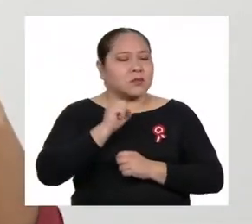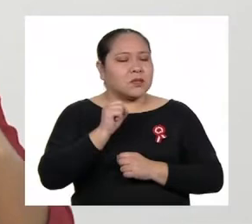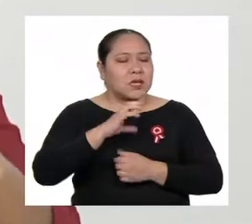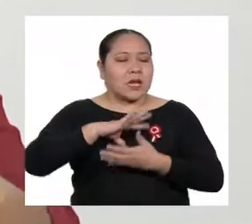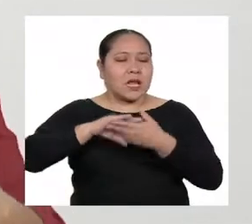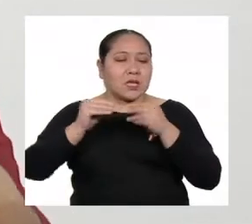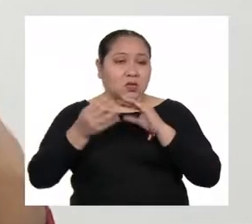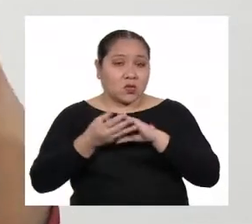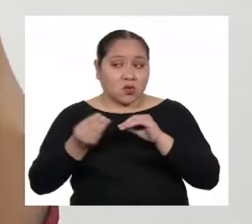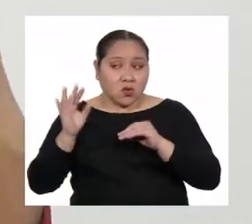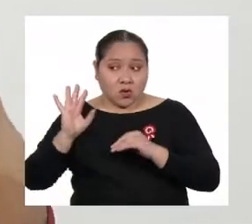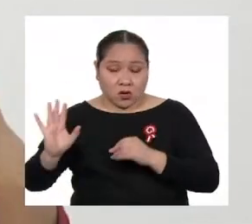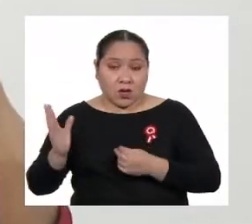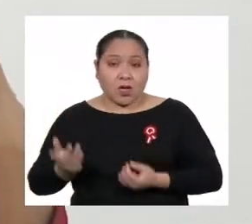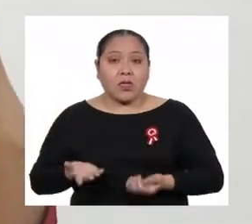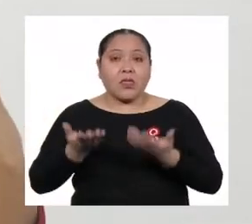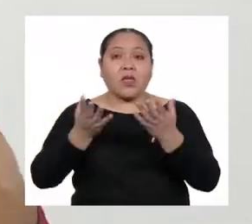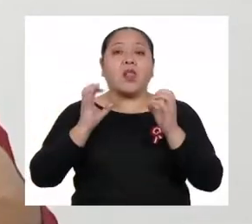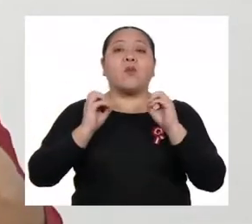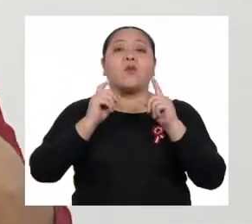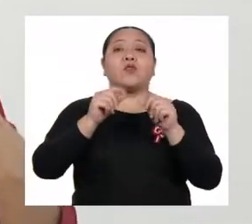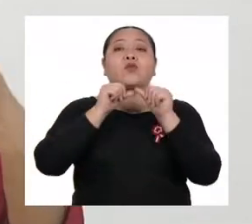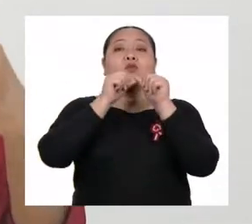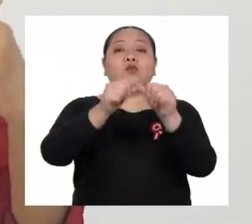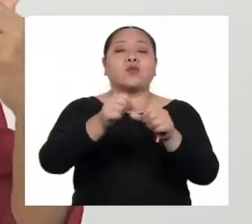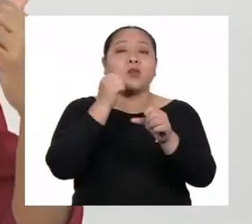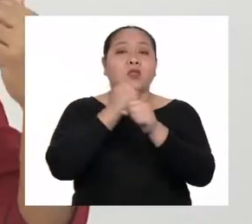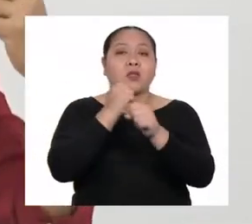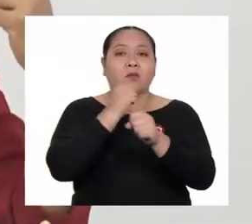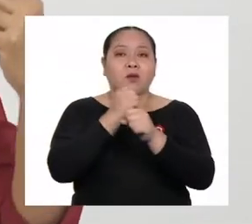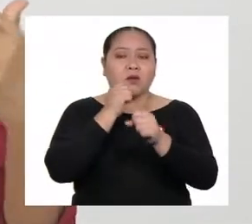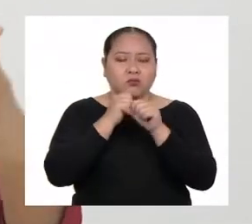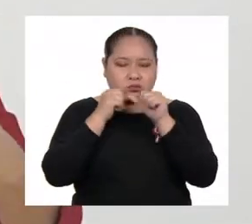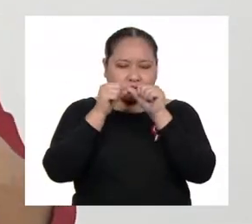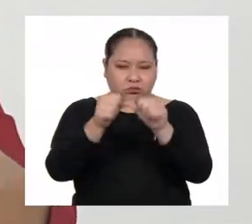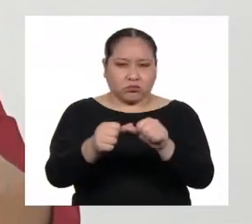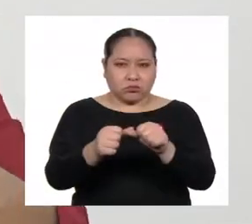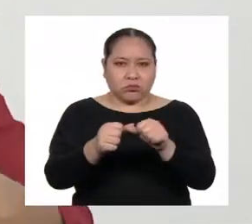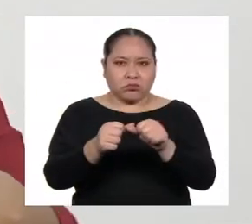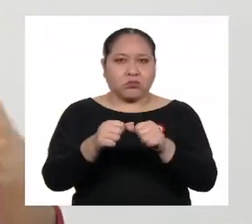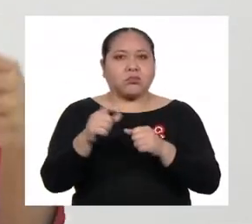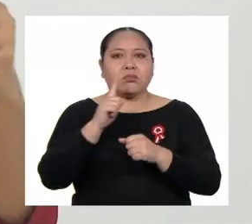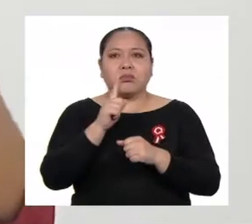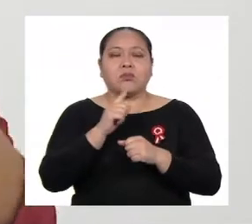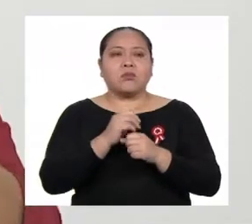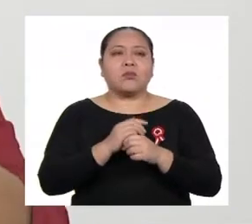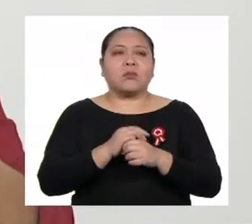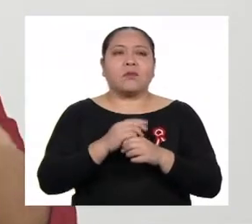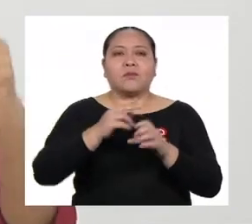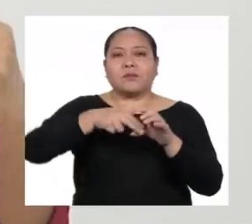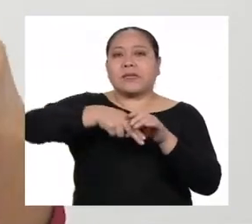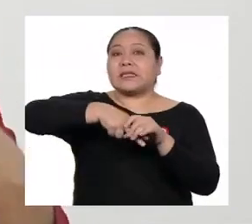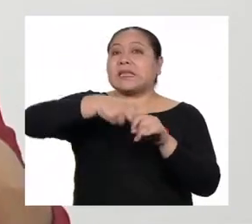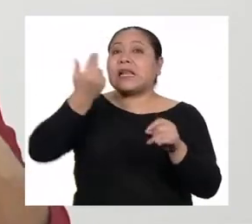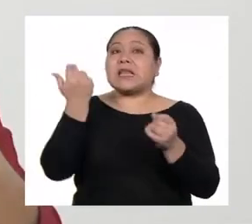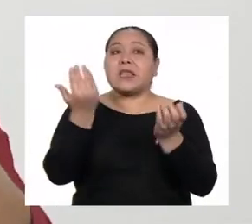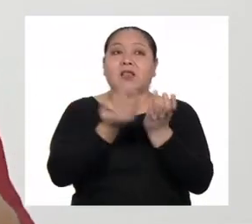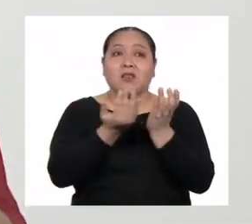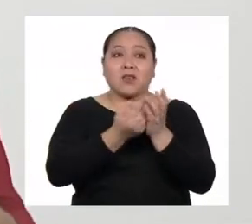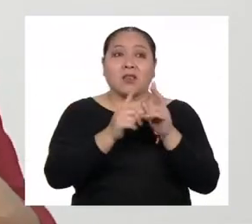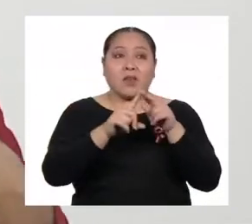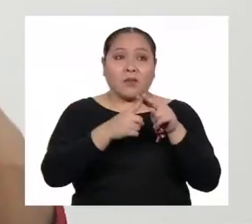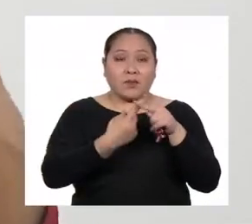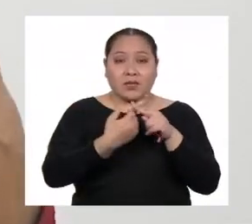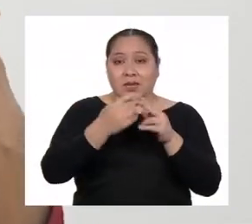la oportunidad de continuar nuestro trabajo acerca de la deserción escolar, que iniciamos la sesión